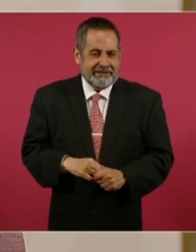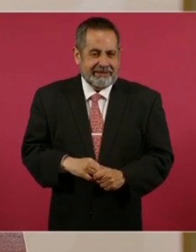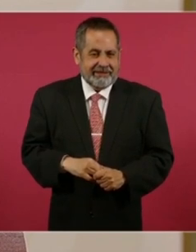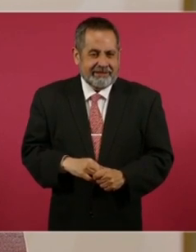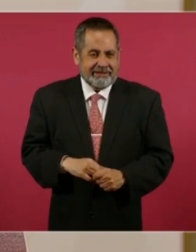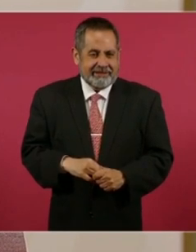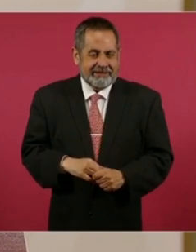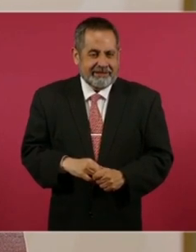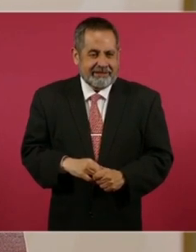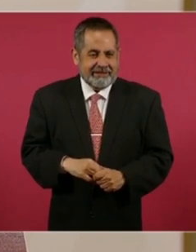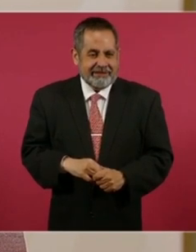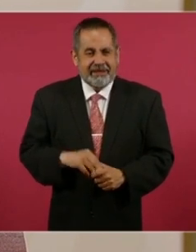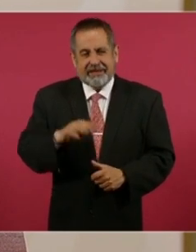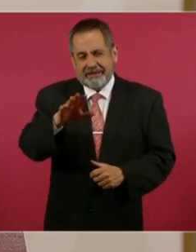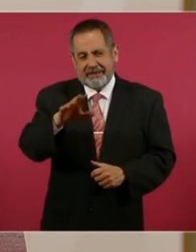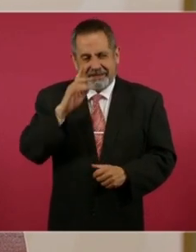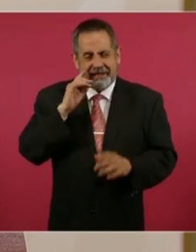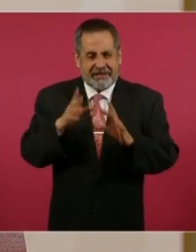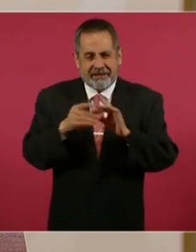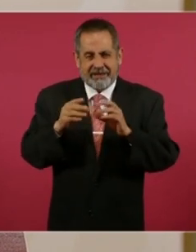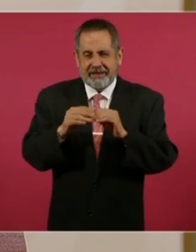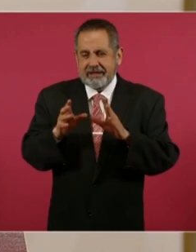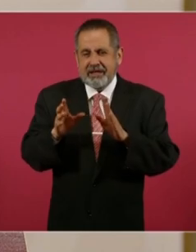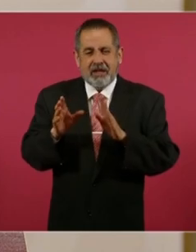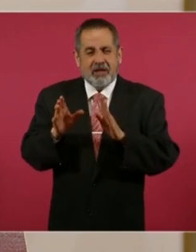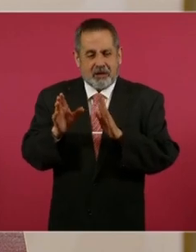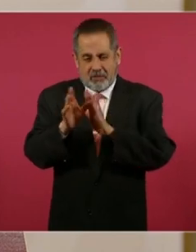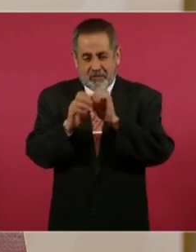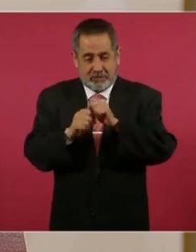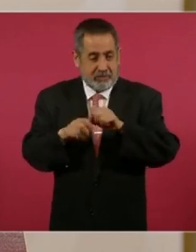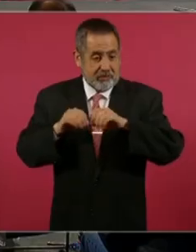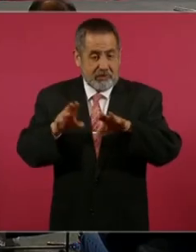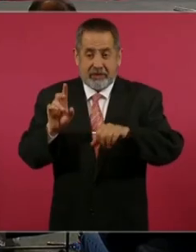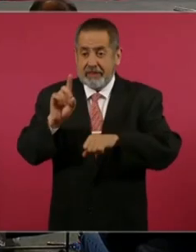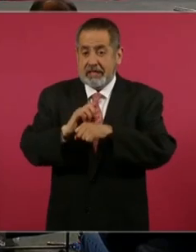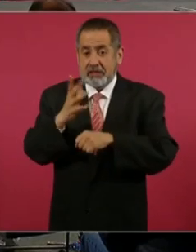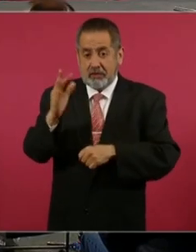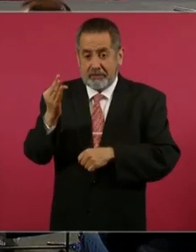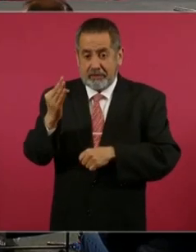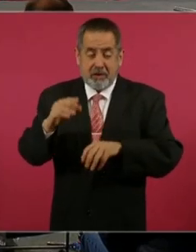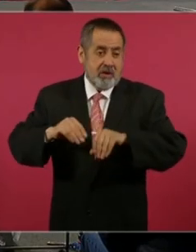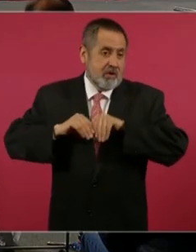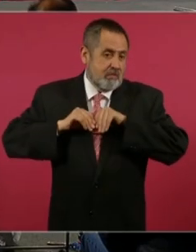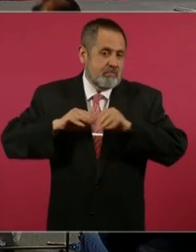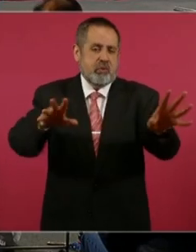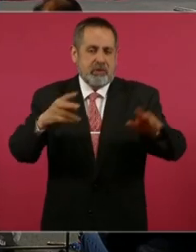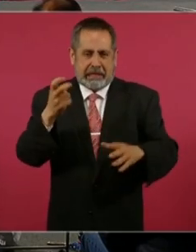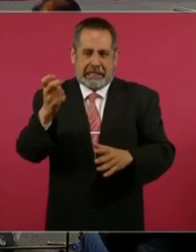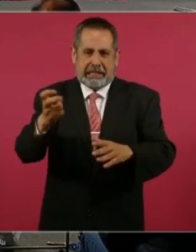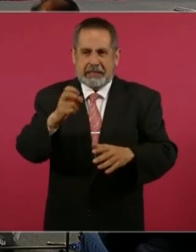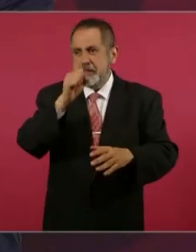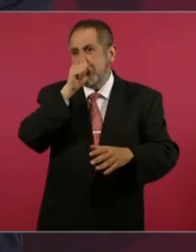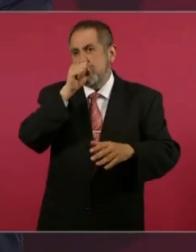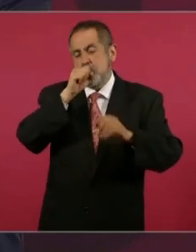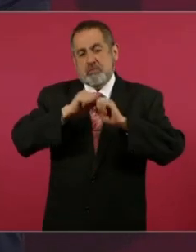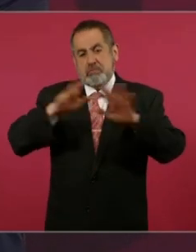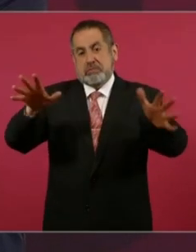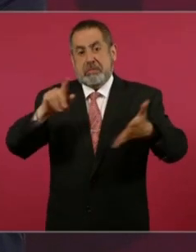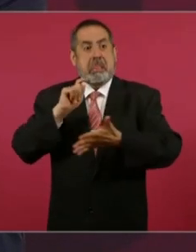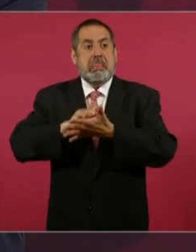de que vamos a presentar las iniciativas el día 5 de febrero. Bueno. Ya.